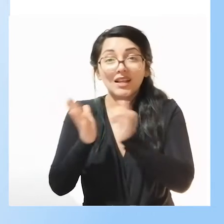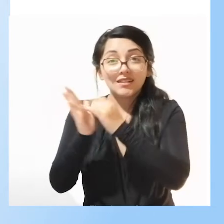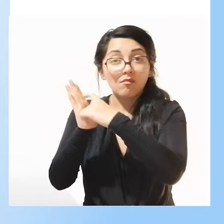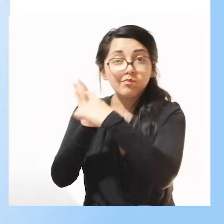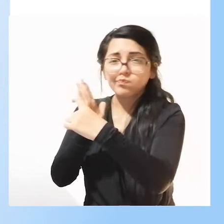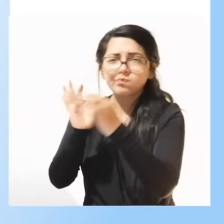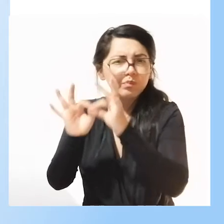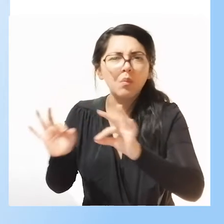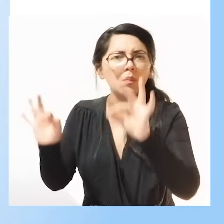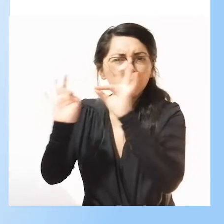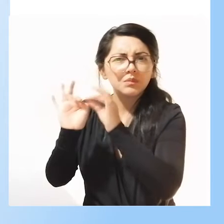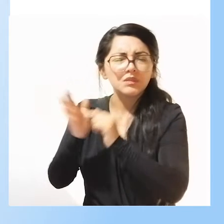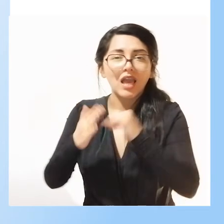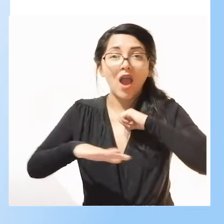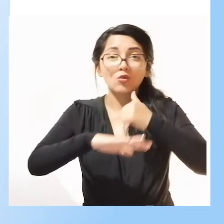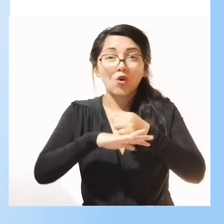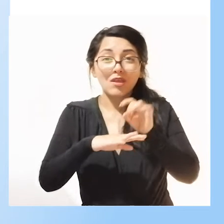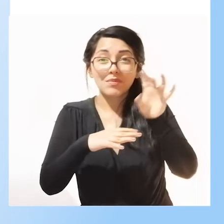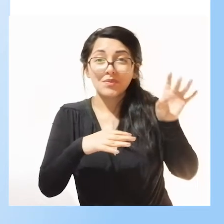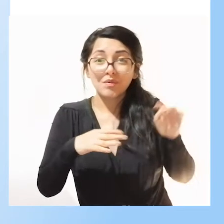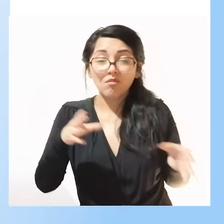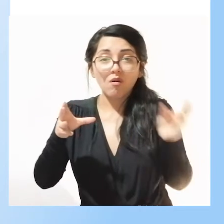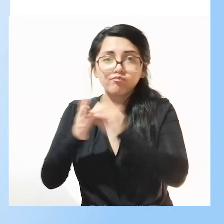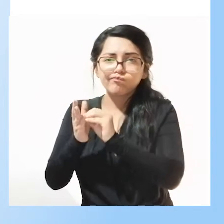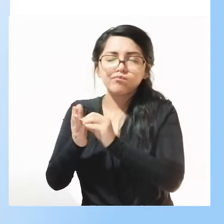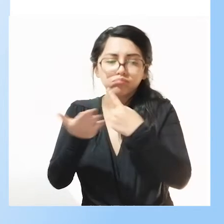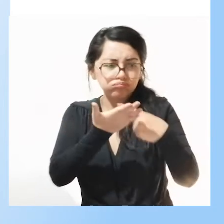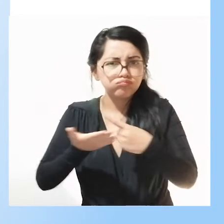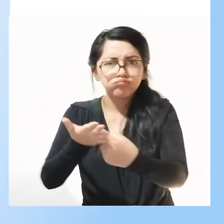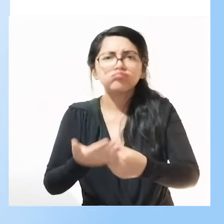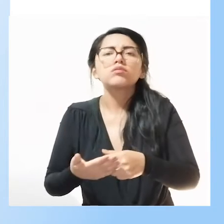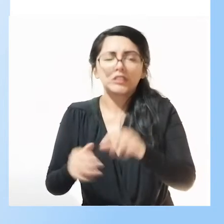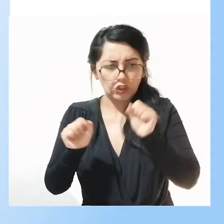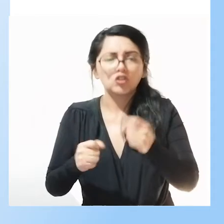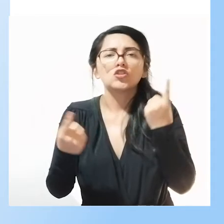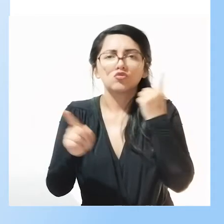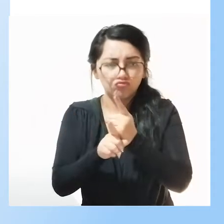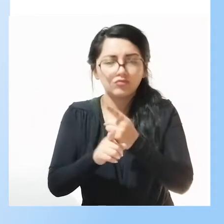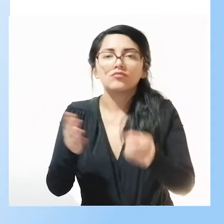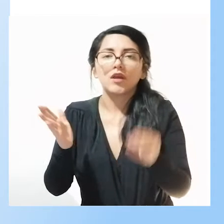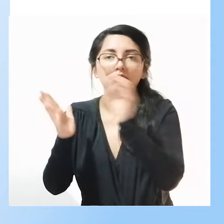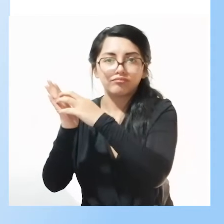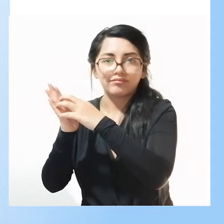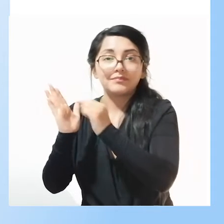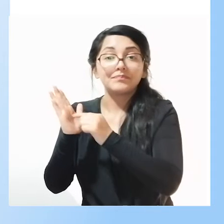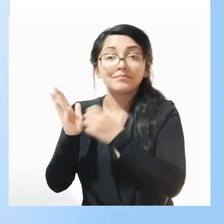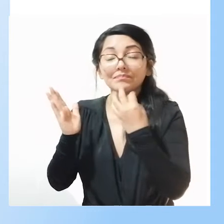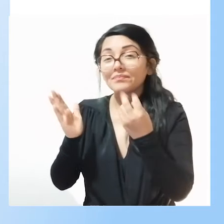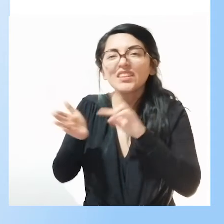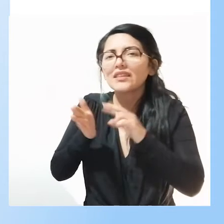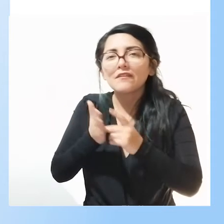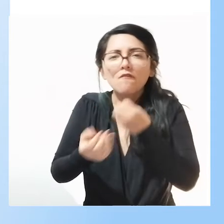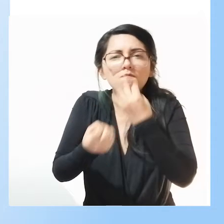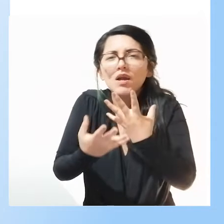las aportaciones de estos autores y solamente destacaré aquellos elementos que son de interés. Una buena